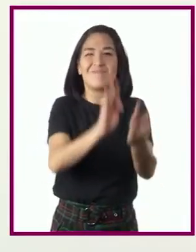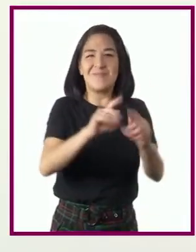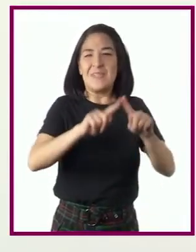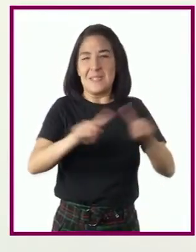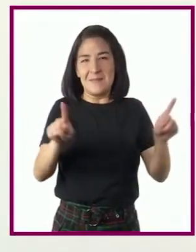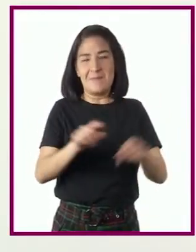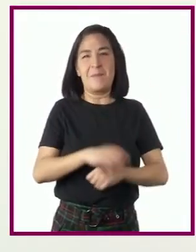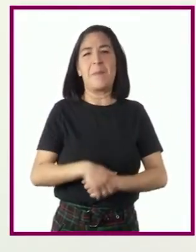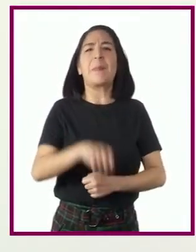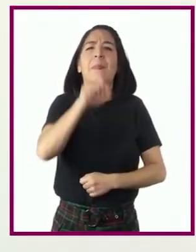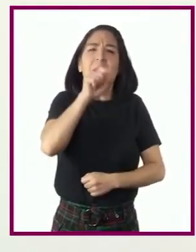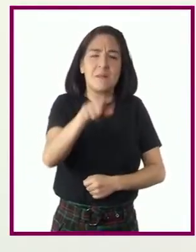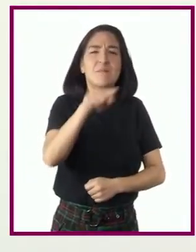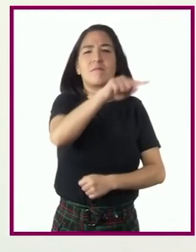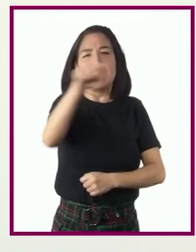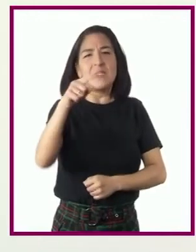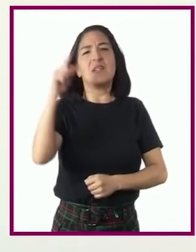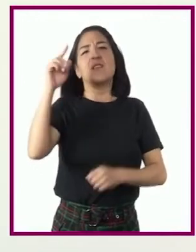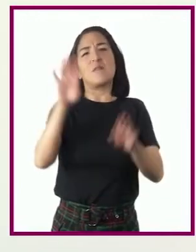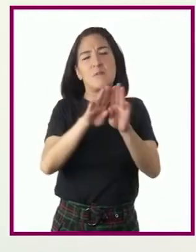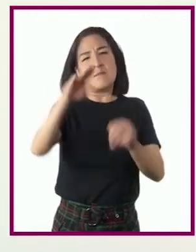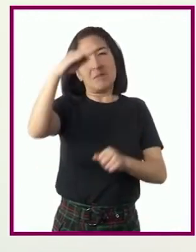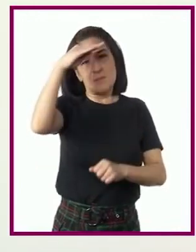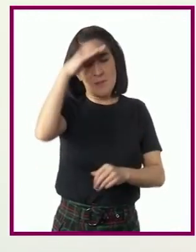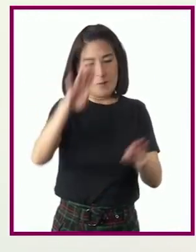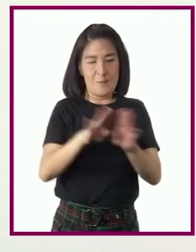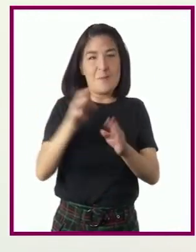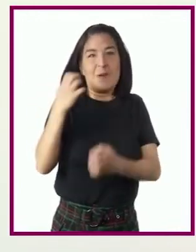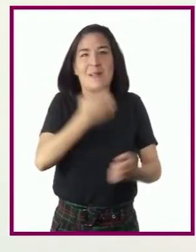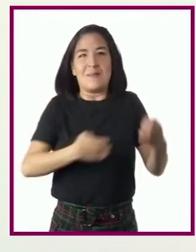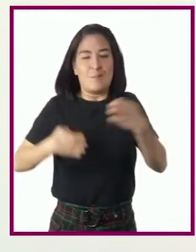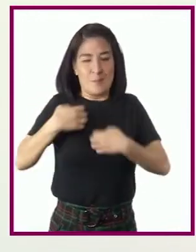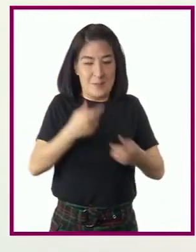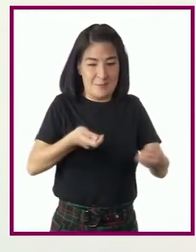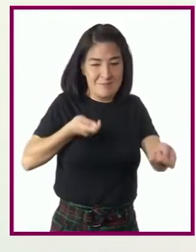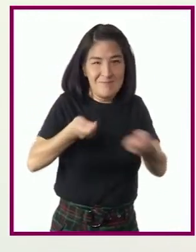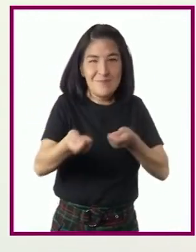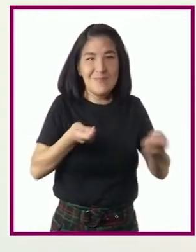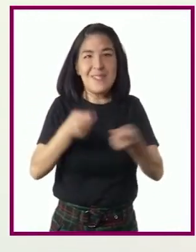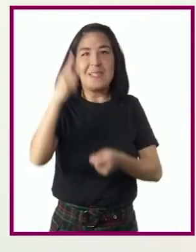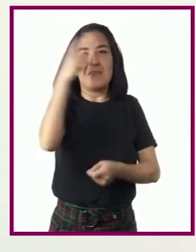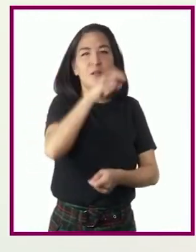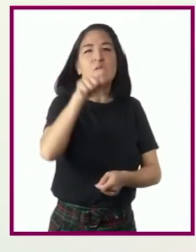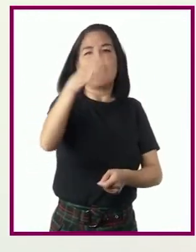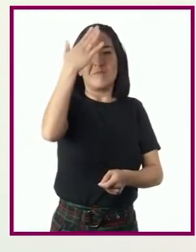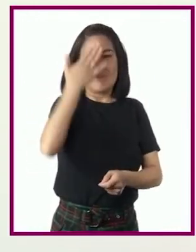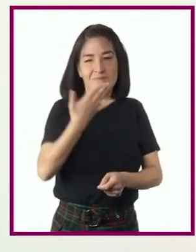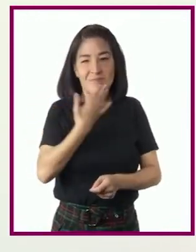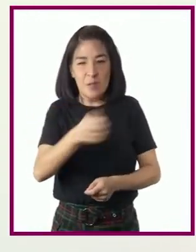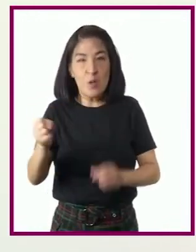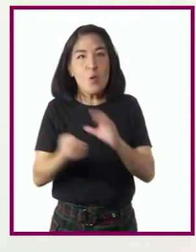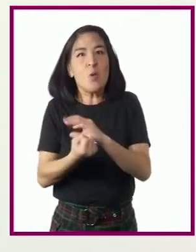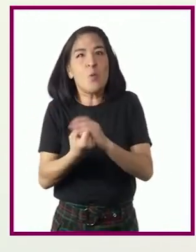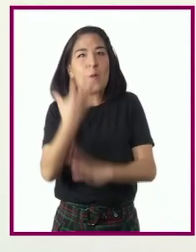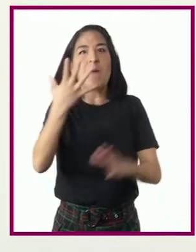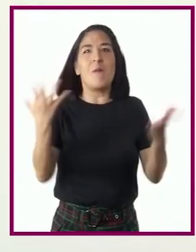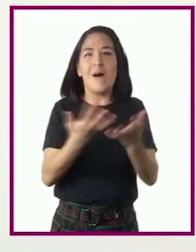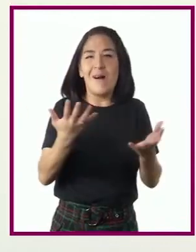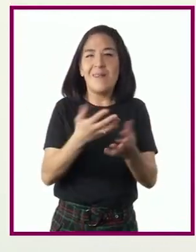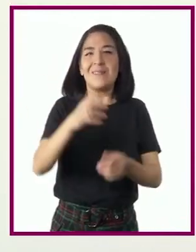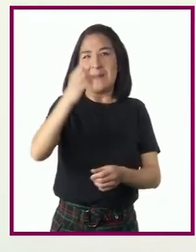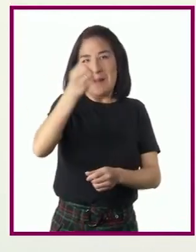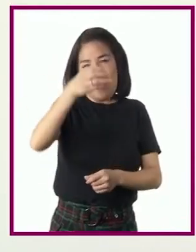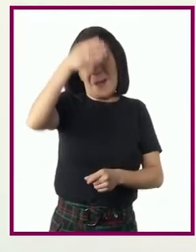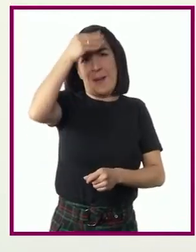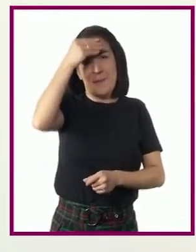También reflexionen en cómo han logrado regular sus emociones, qué aprendizajes y habilidades han desarrollado y qué tanto